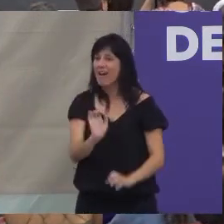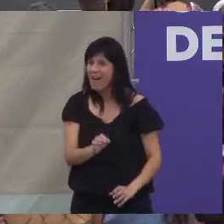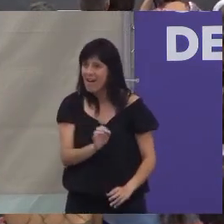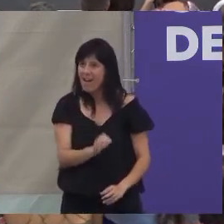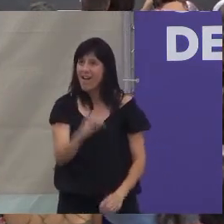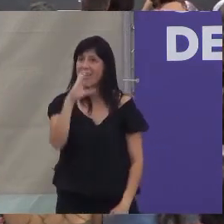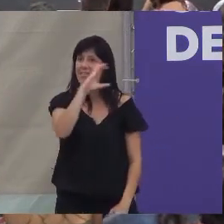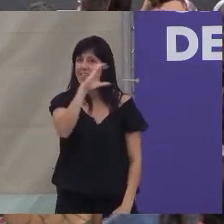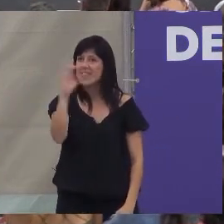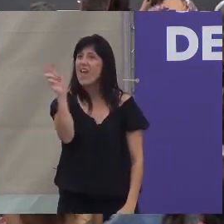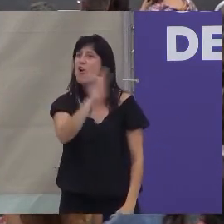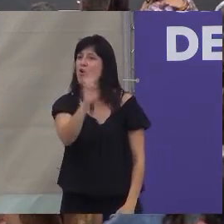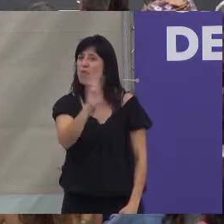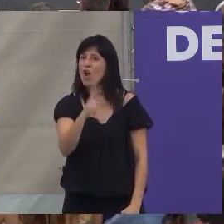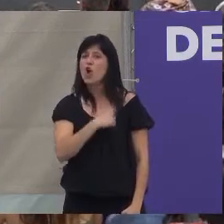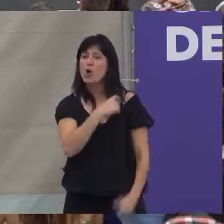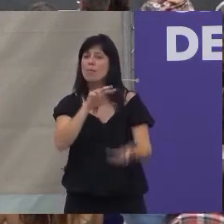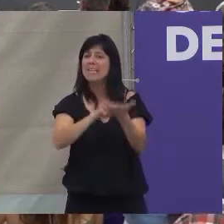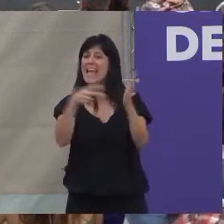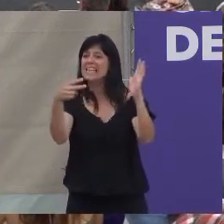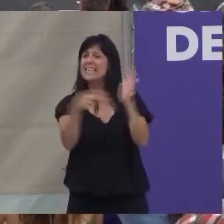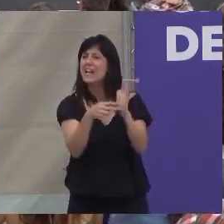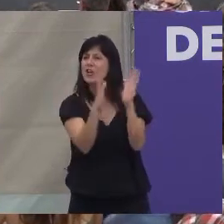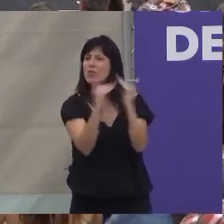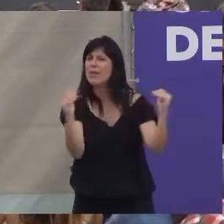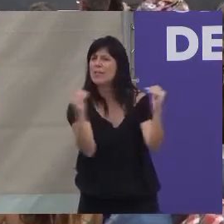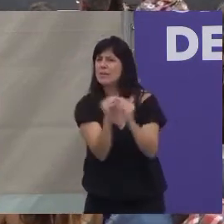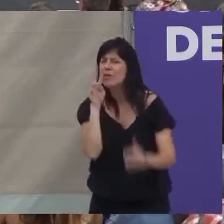al CCV y al Comité Técnico.